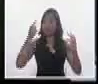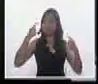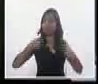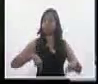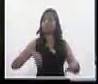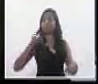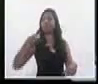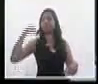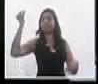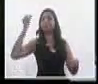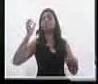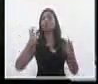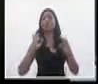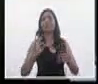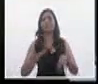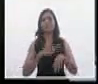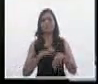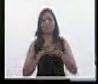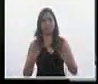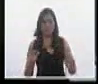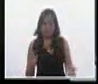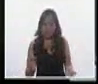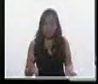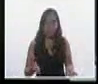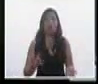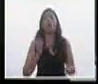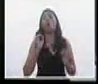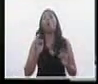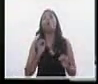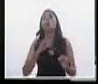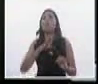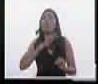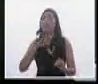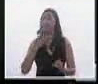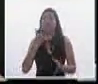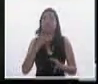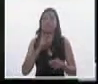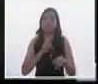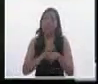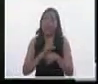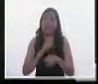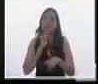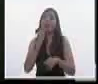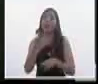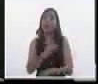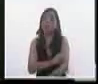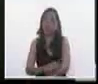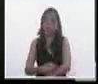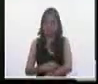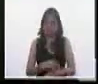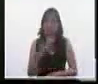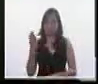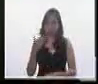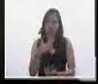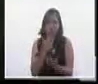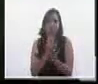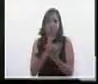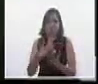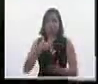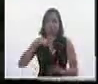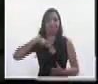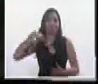desarrollar una no estamos exentos a que podamos tener algún familiar yo les comparto este yo soy hijo oyente de padres